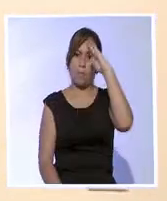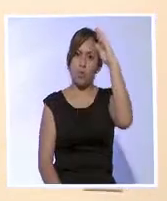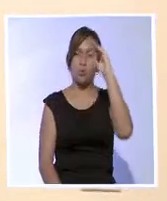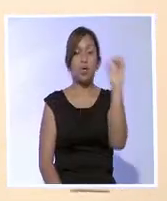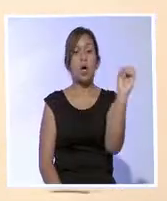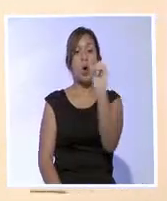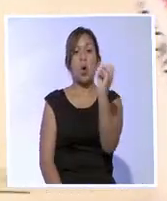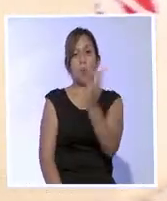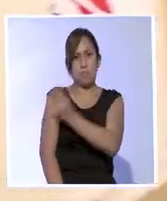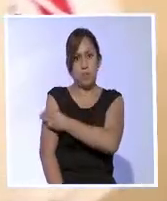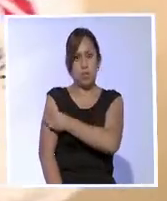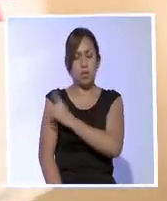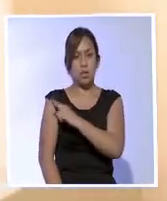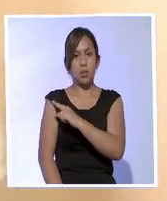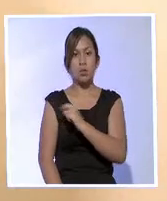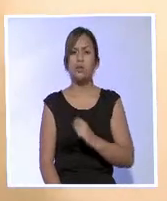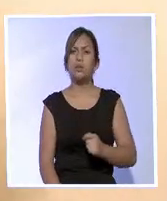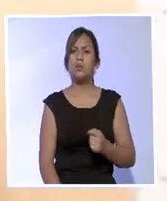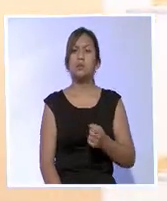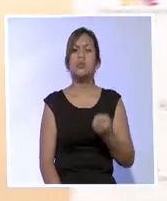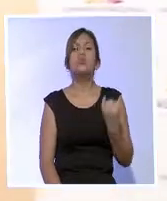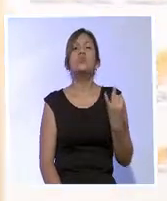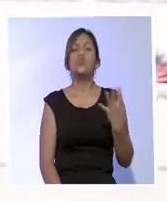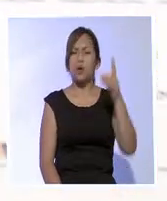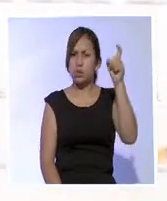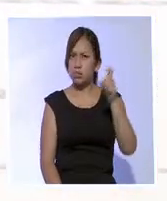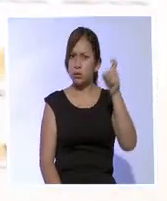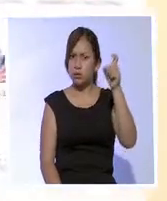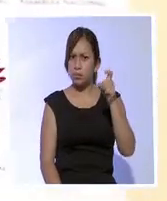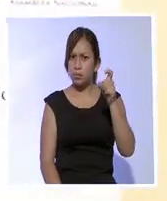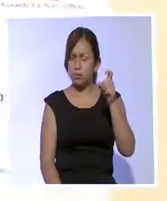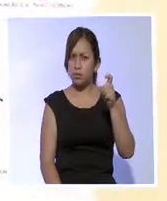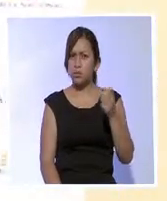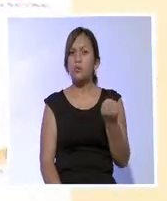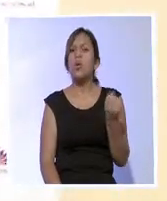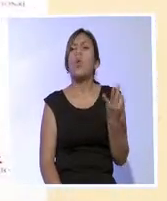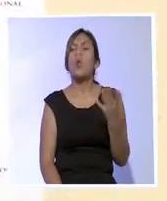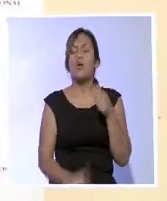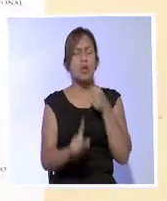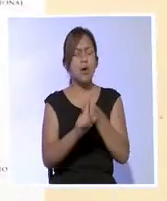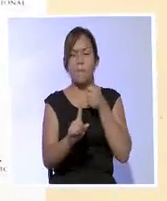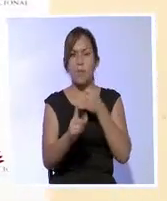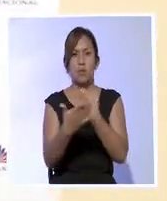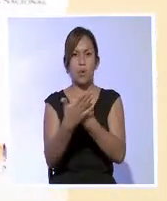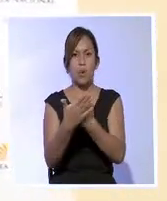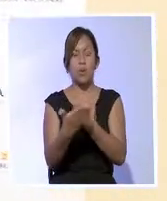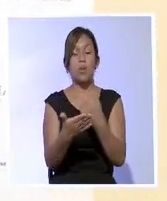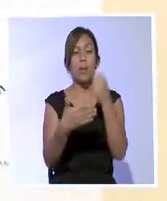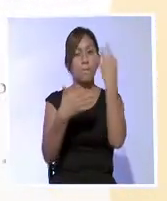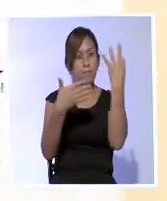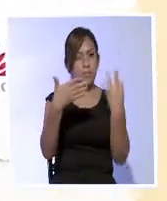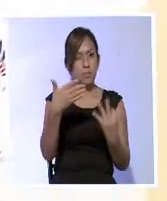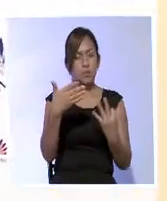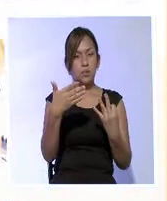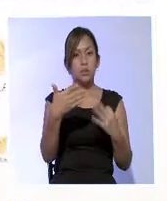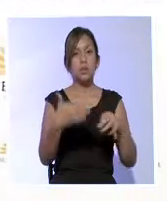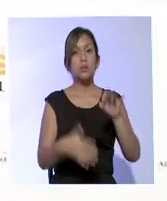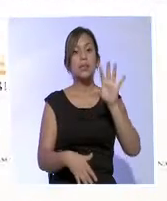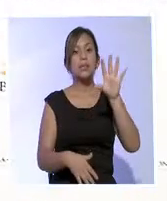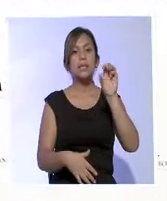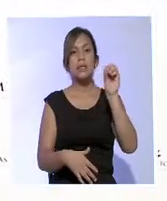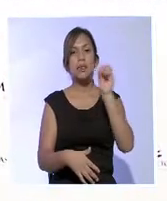las fuerzas sabes cuánto necesitaríamos cuál sería el impacto presupuestario de